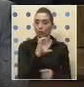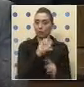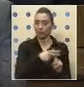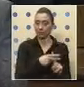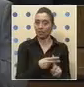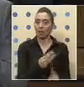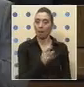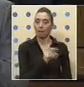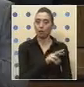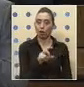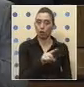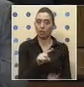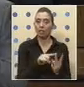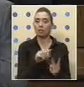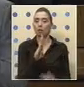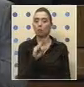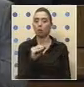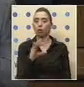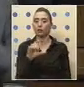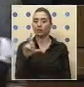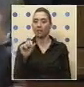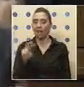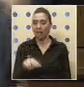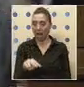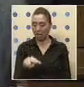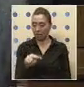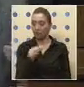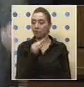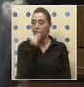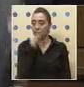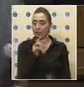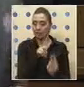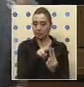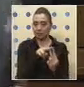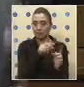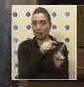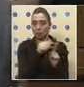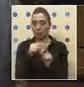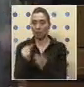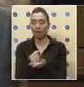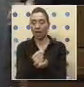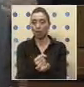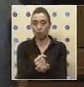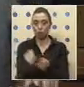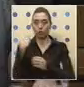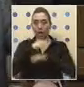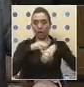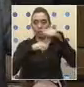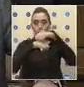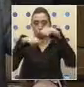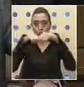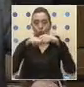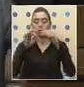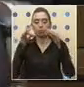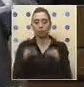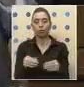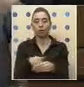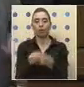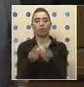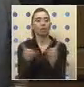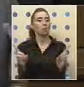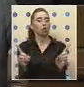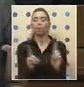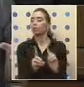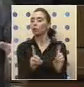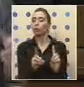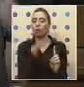Ramón Briones y Hernán Bocelán. Quiero decirles que estas son las palabras que ayudan a construir y a hacer democracia. No son